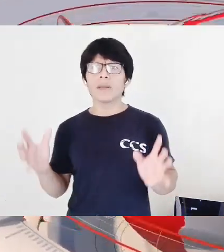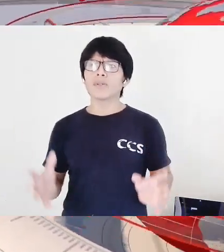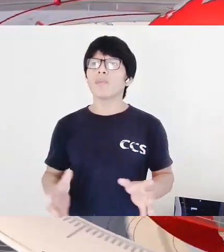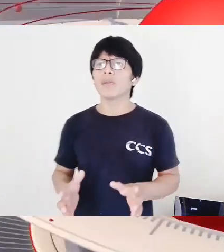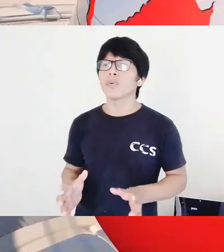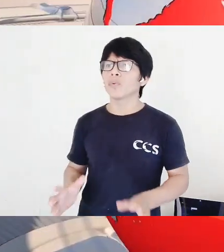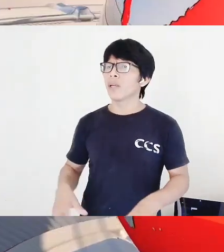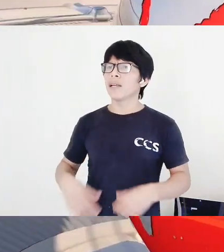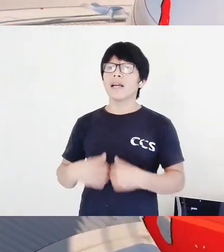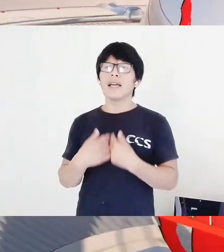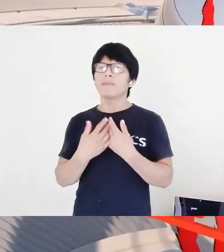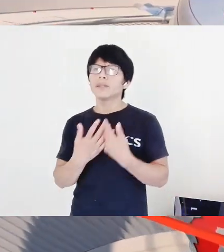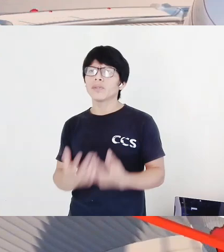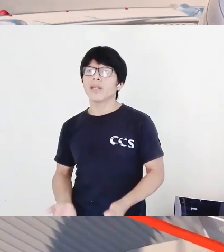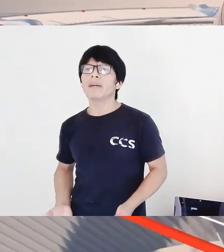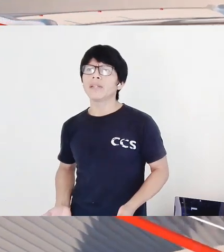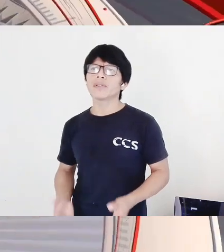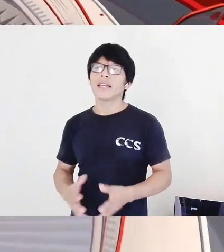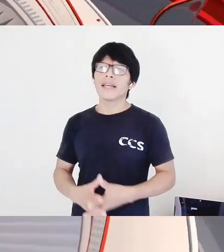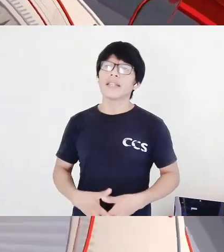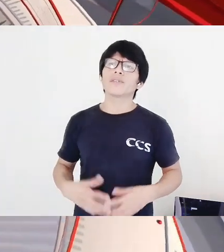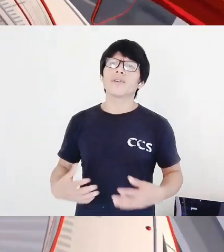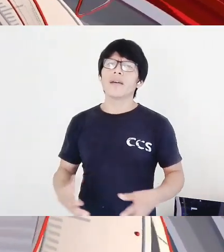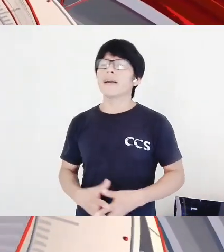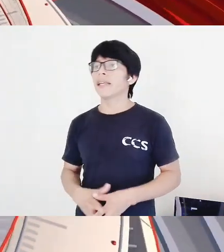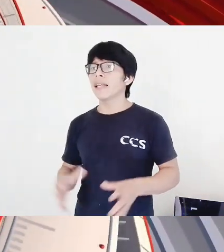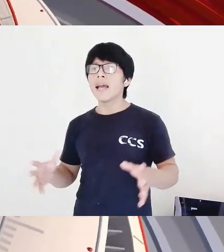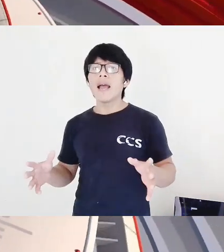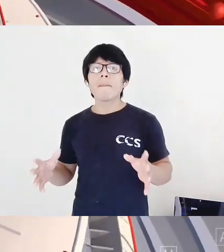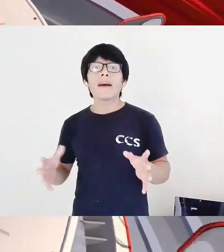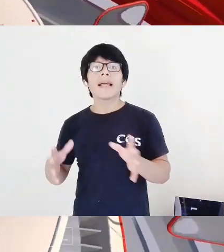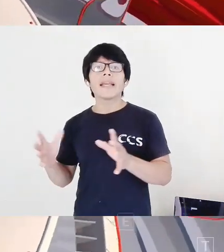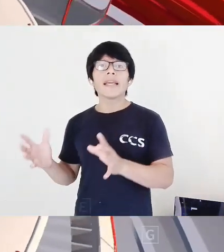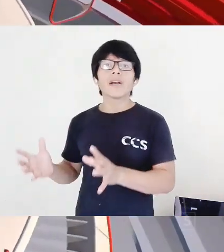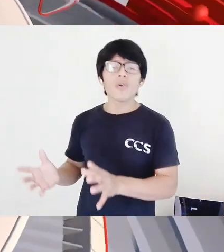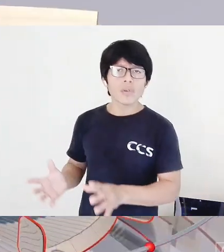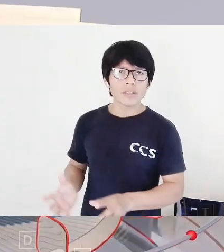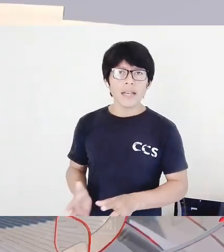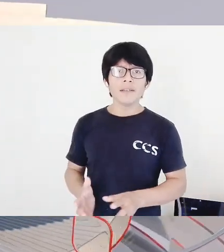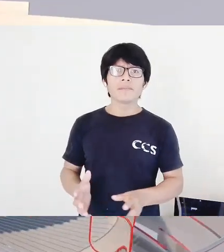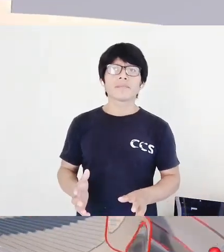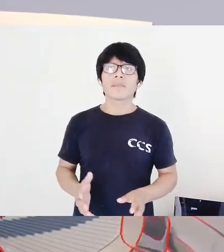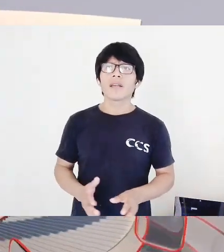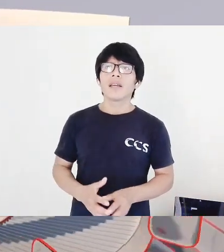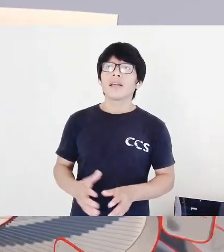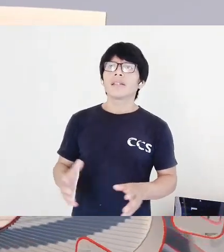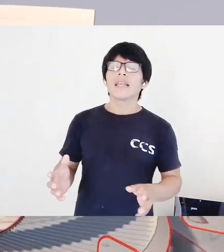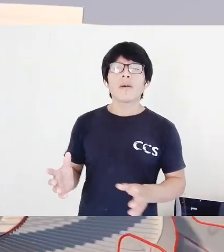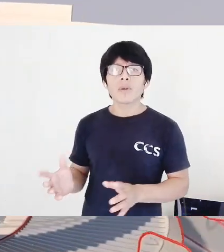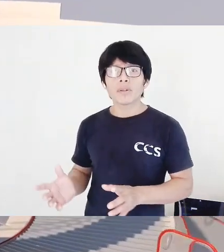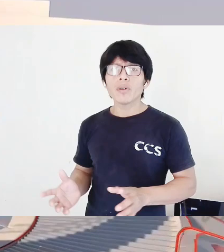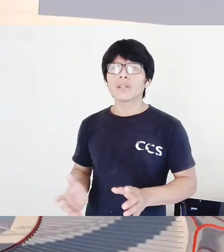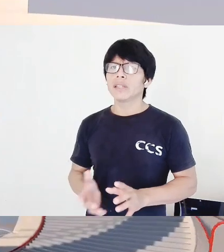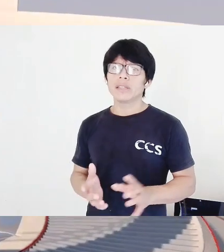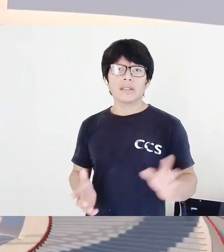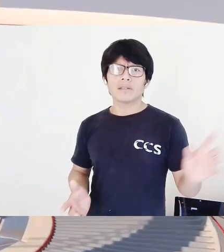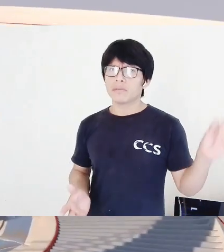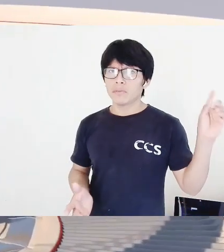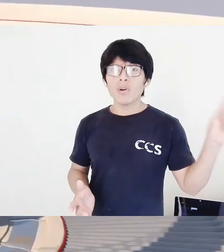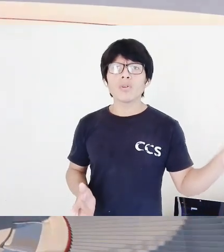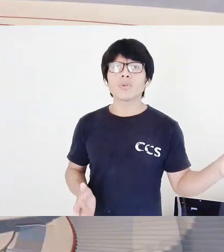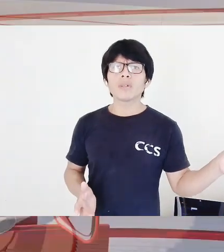ha puesto mano dura, ha puesto elementos del ejército y la marina para ir en contra de laboratorios,